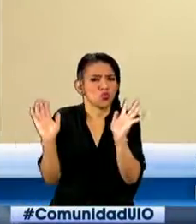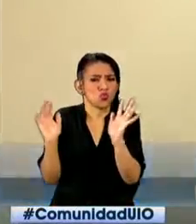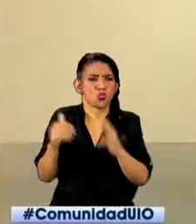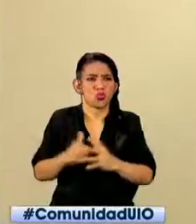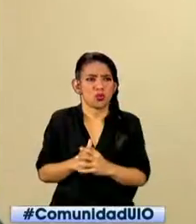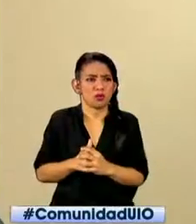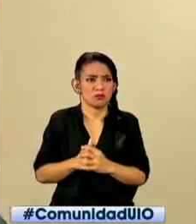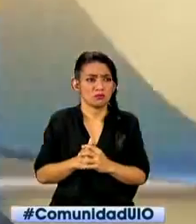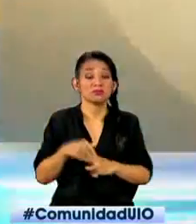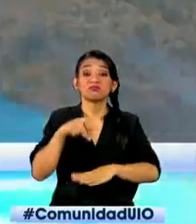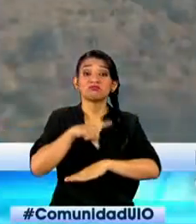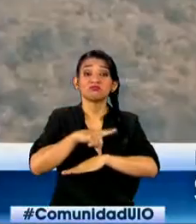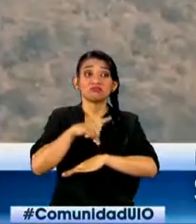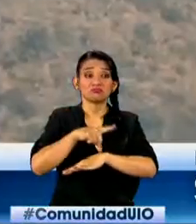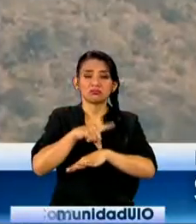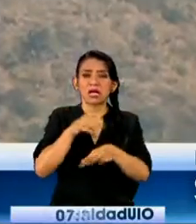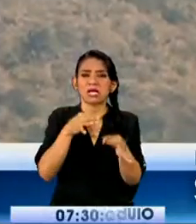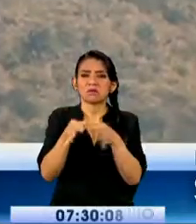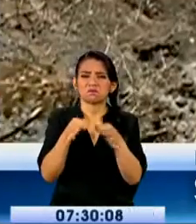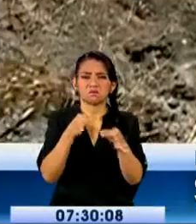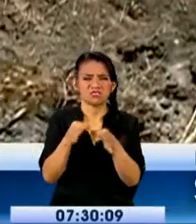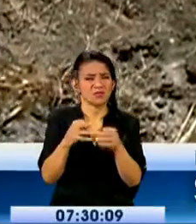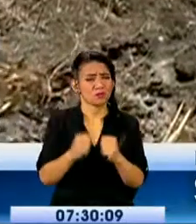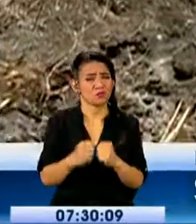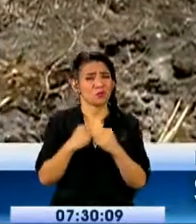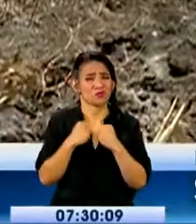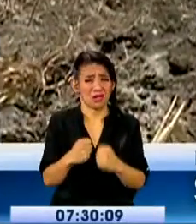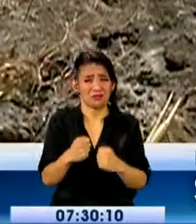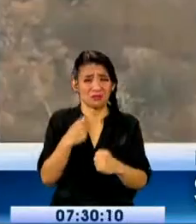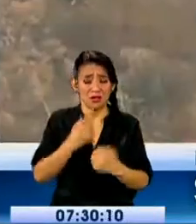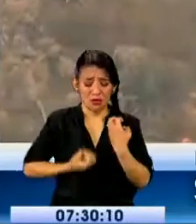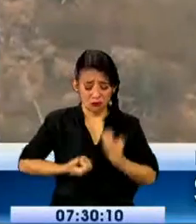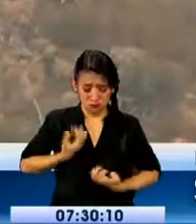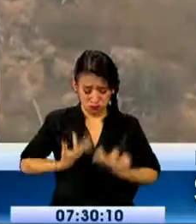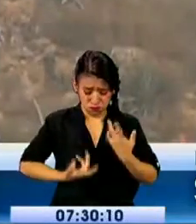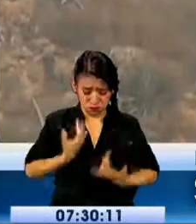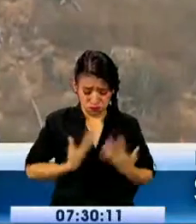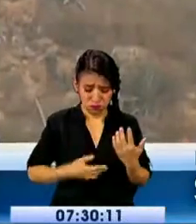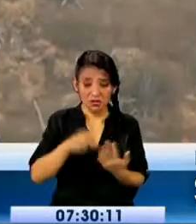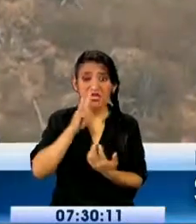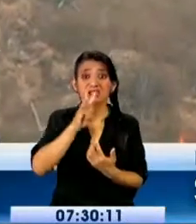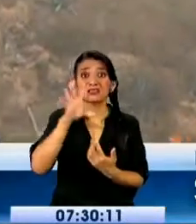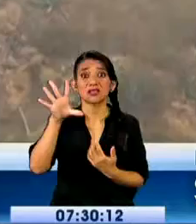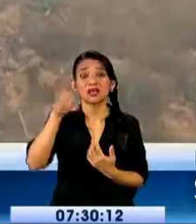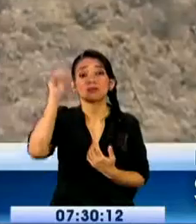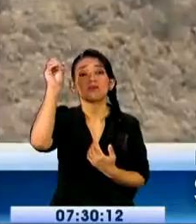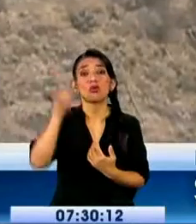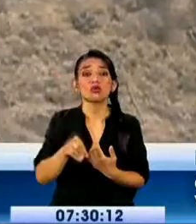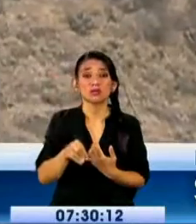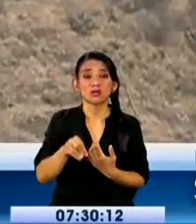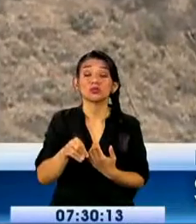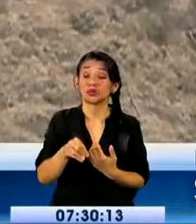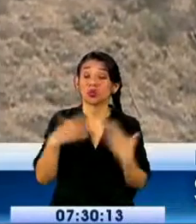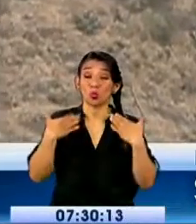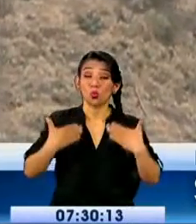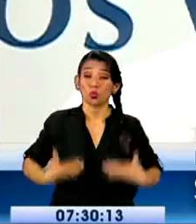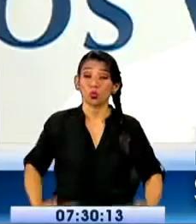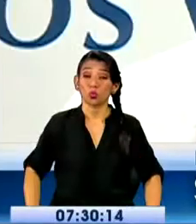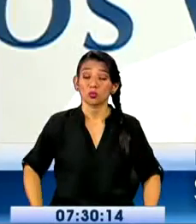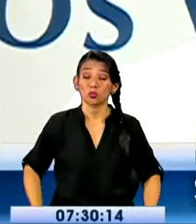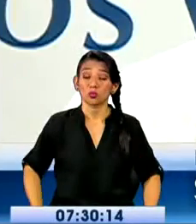Los médicos explican que las condiciones son graves. Presentan quemaduras en el 65 y 55% de su cuerpo